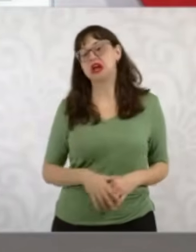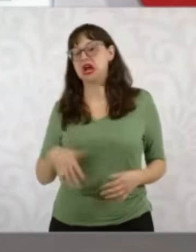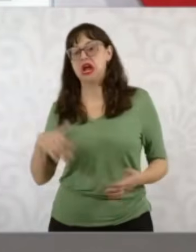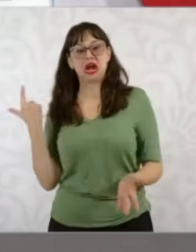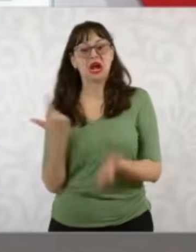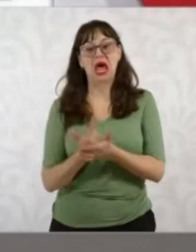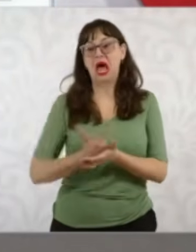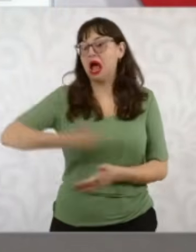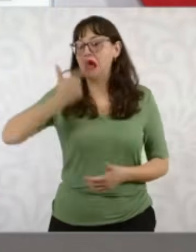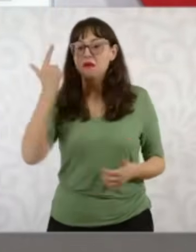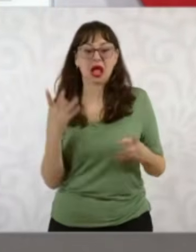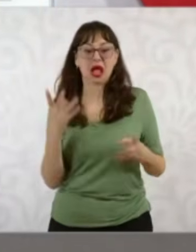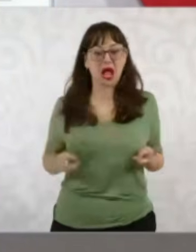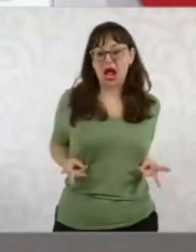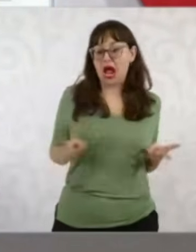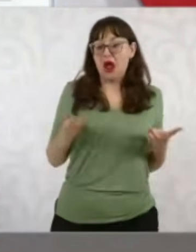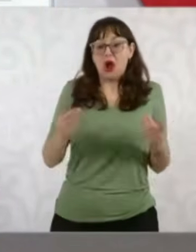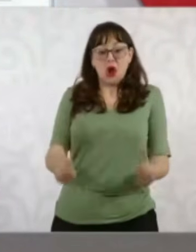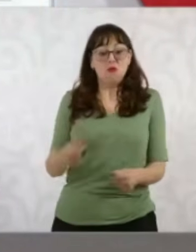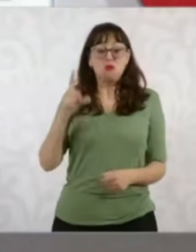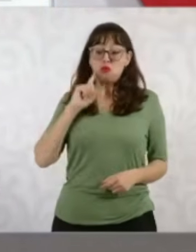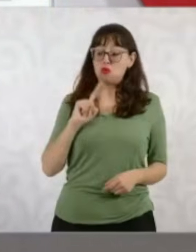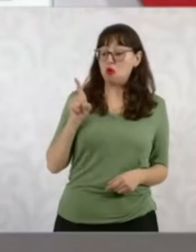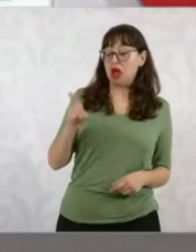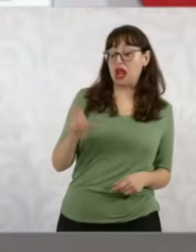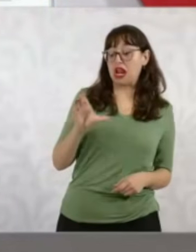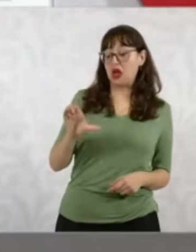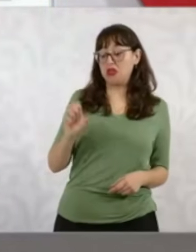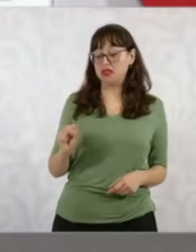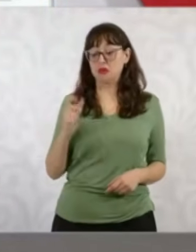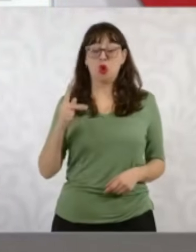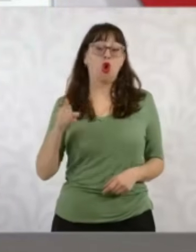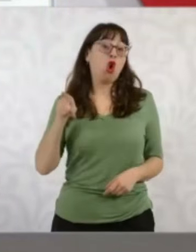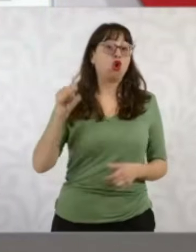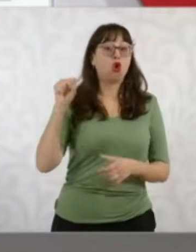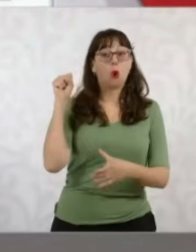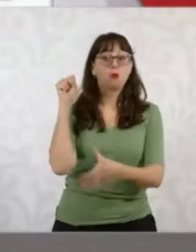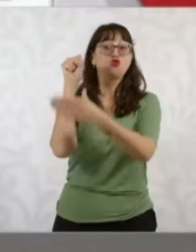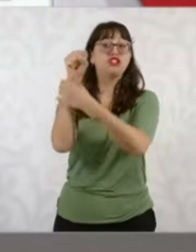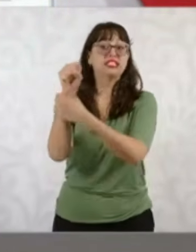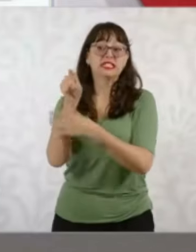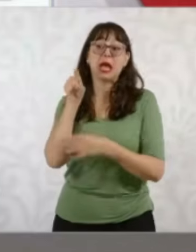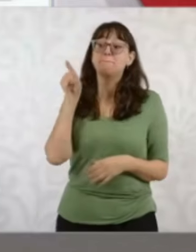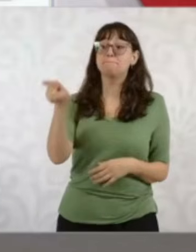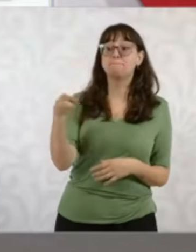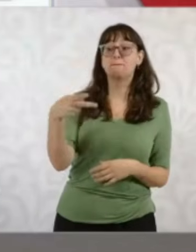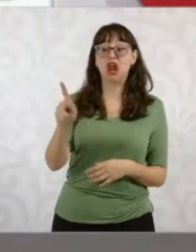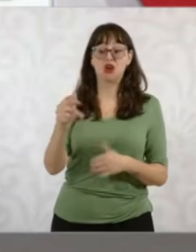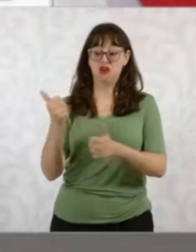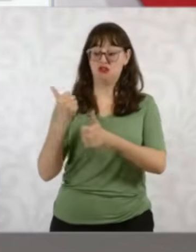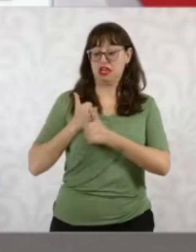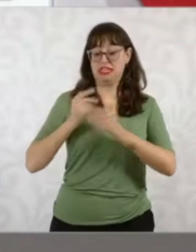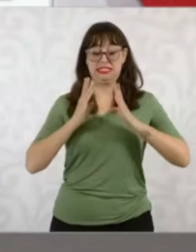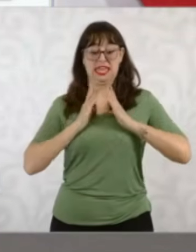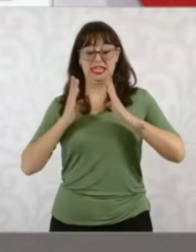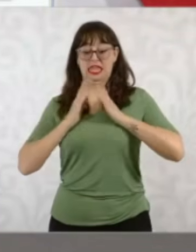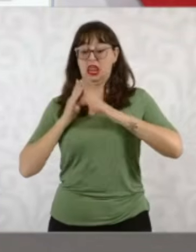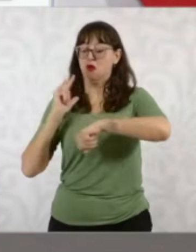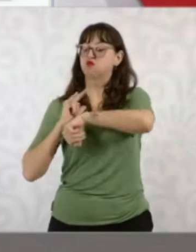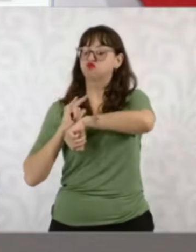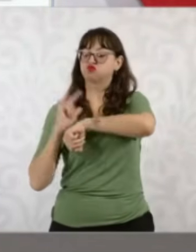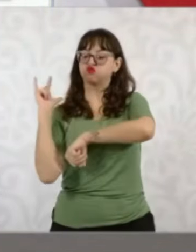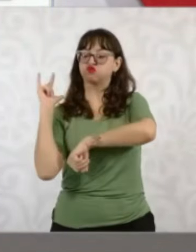loco. La comunista Claudia Sheinbaum volará en un avión de la Sedena para asistir a la final